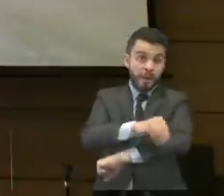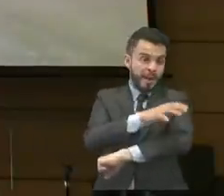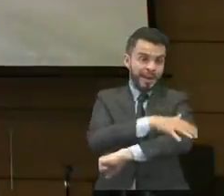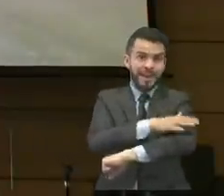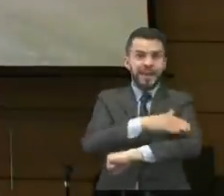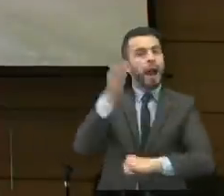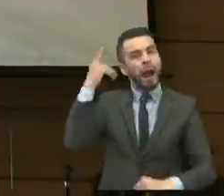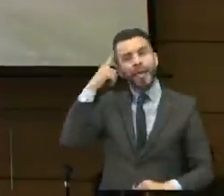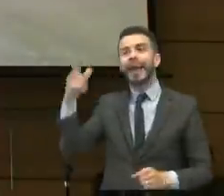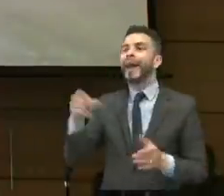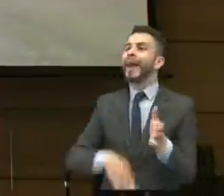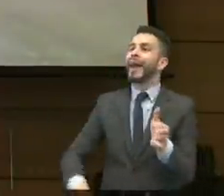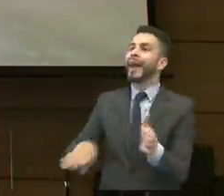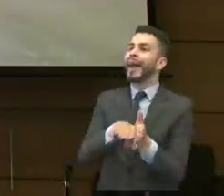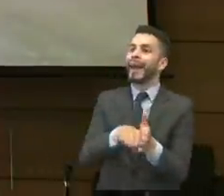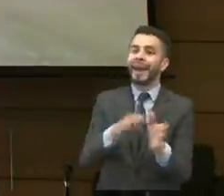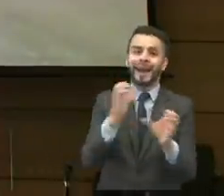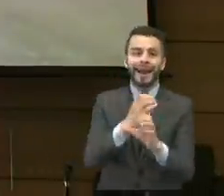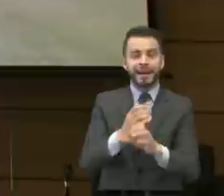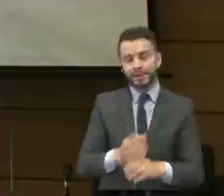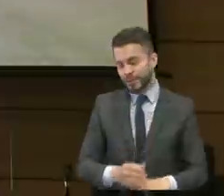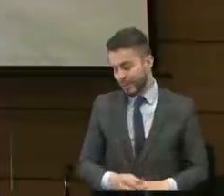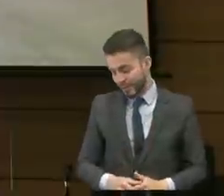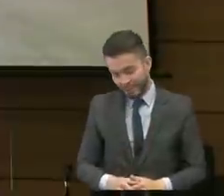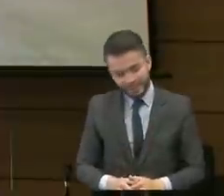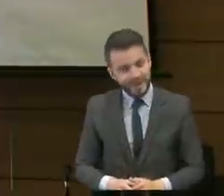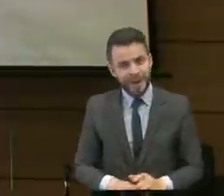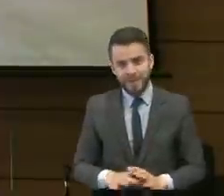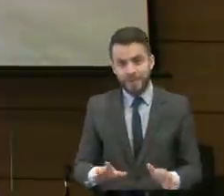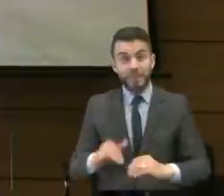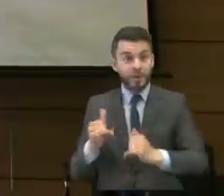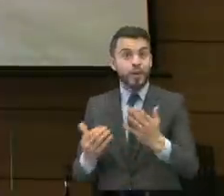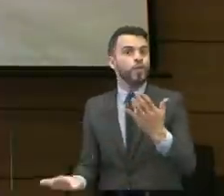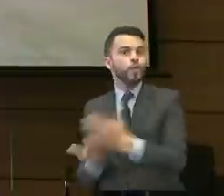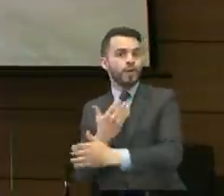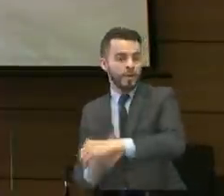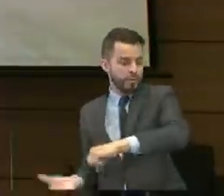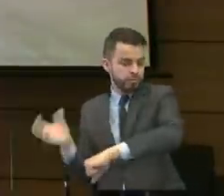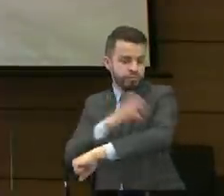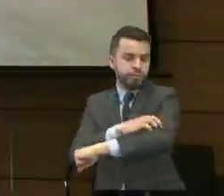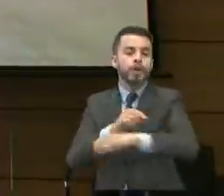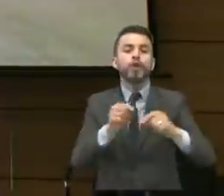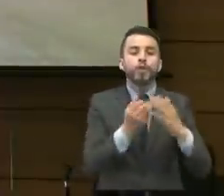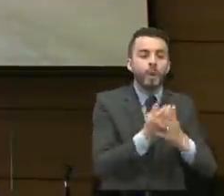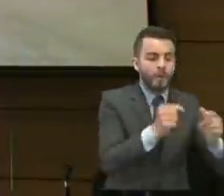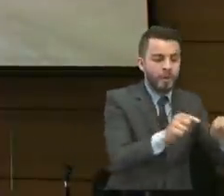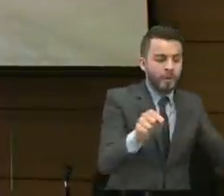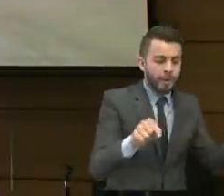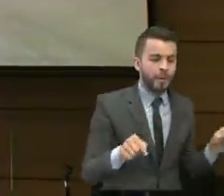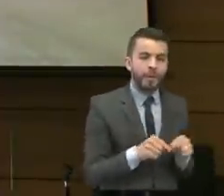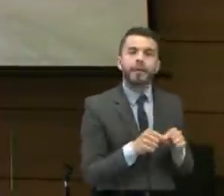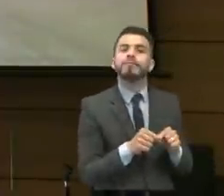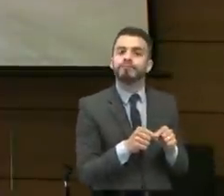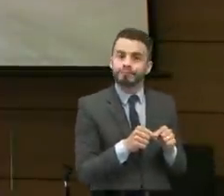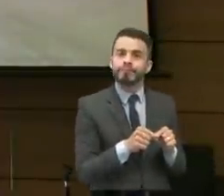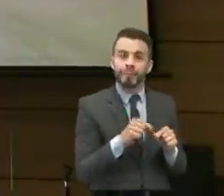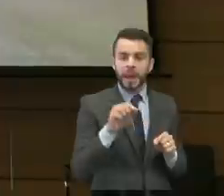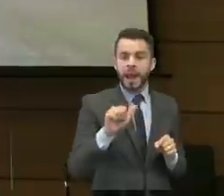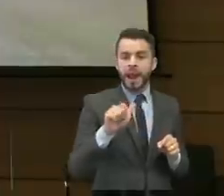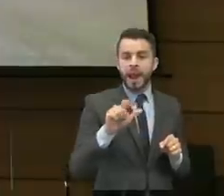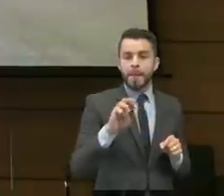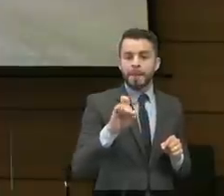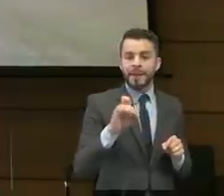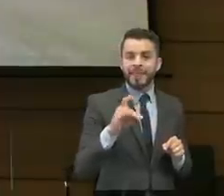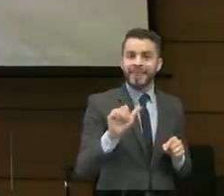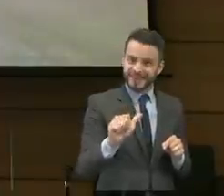de una troncal como la Caracas. Ya no vamos a hacer eso, pero la podemos usar como una Plaza Alameda. Así es hoy.